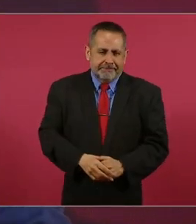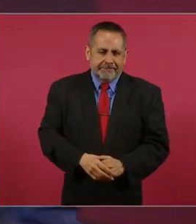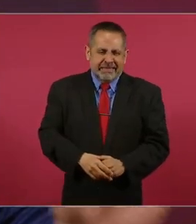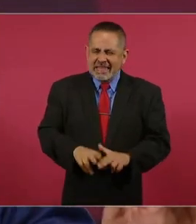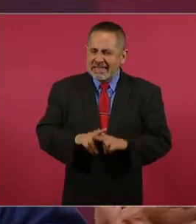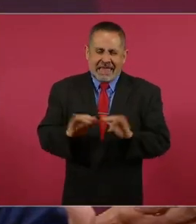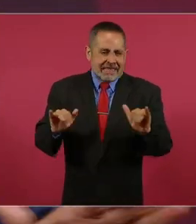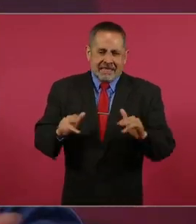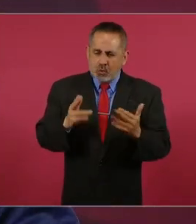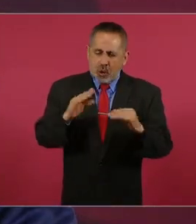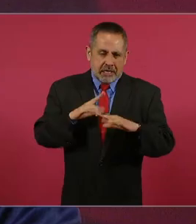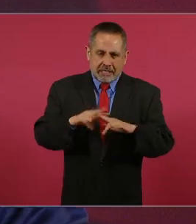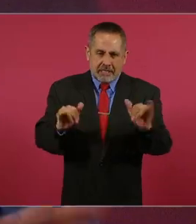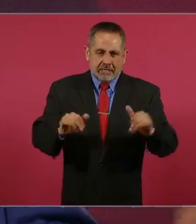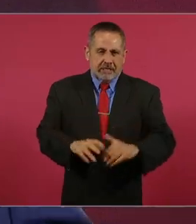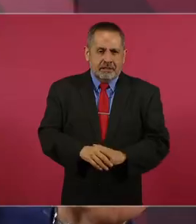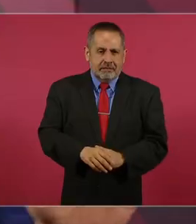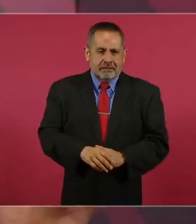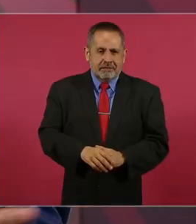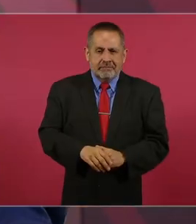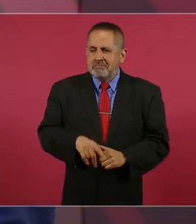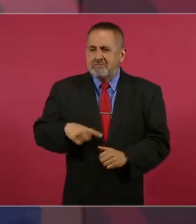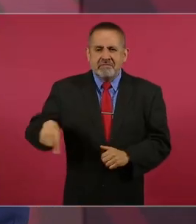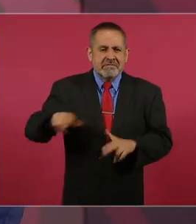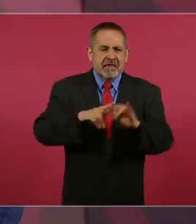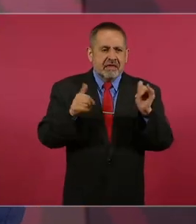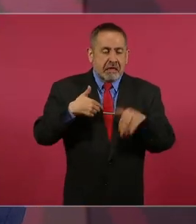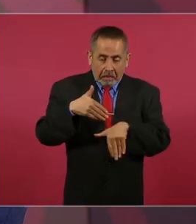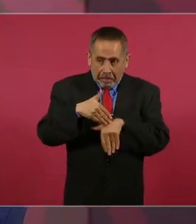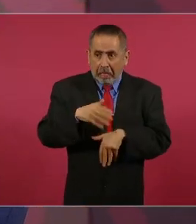Nadie acepta